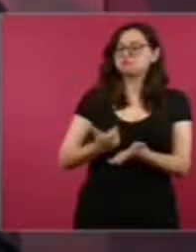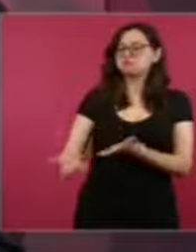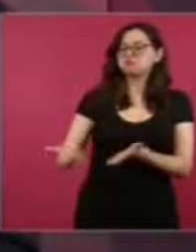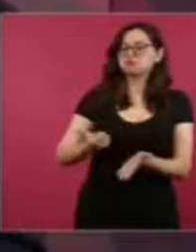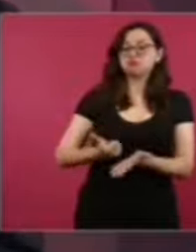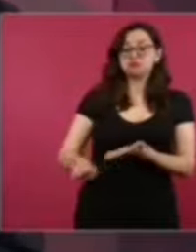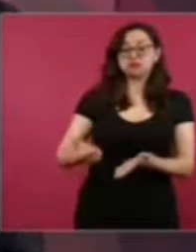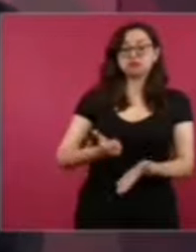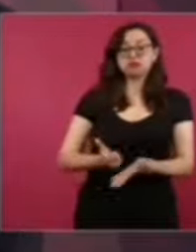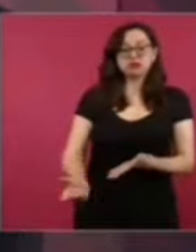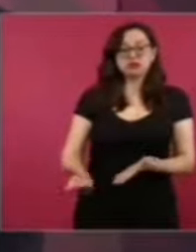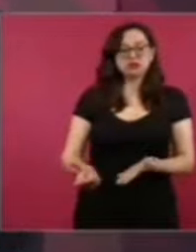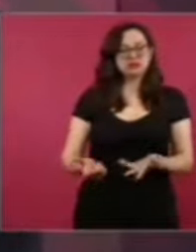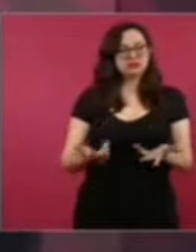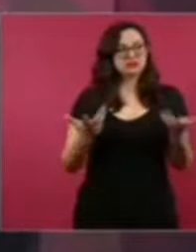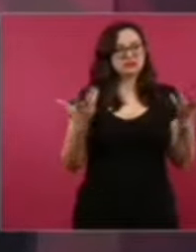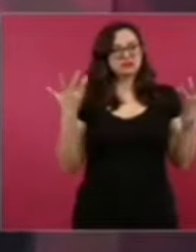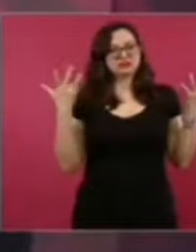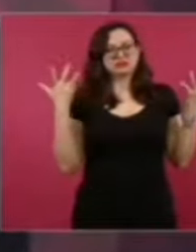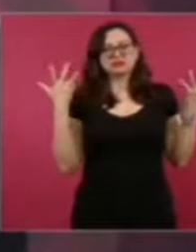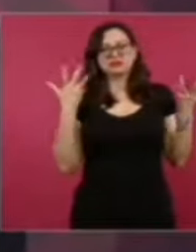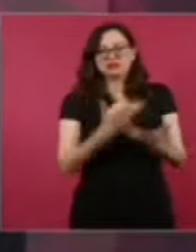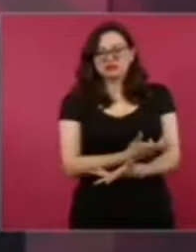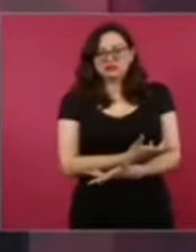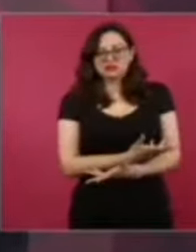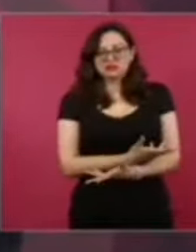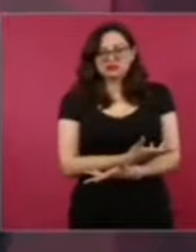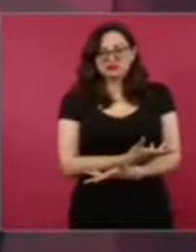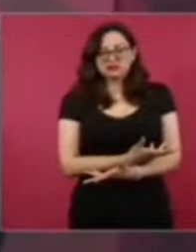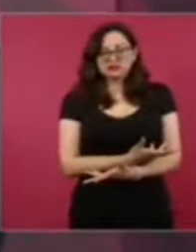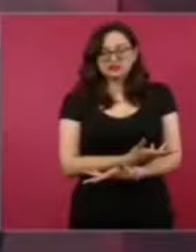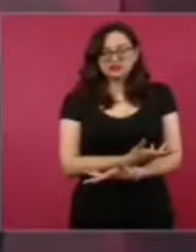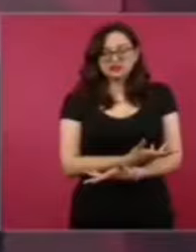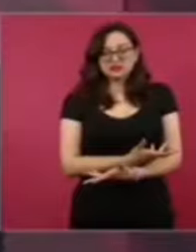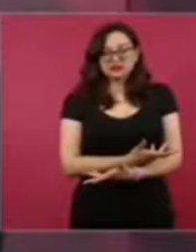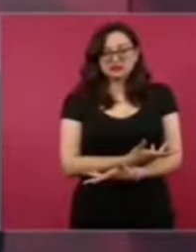Nada más para tener una idea